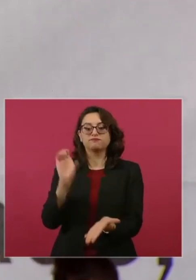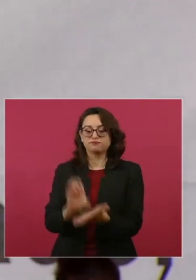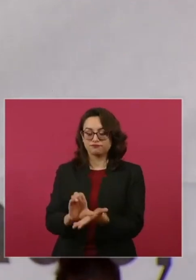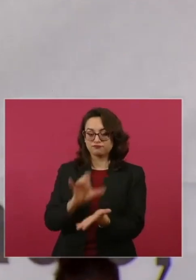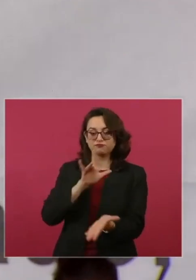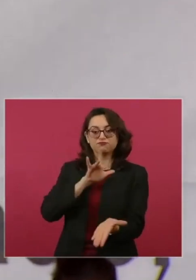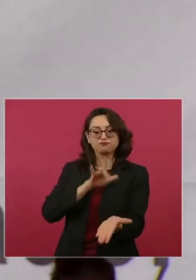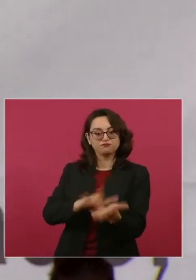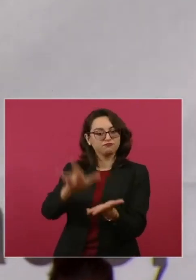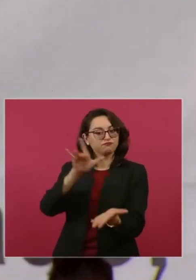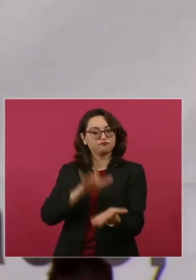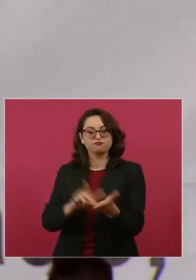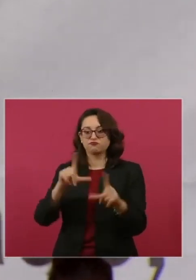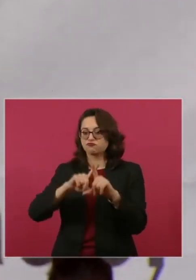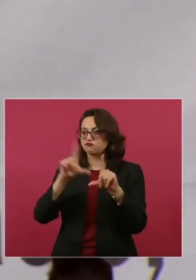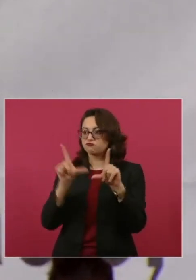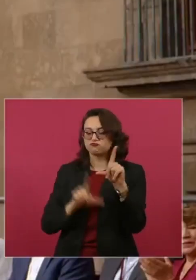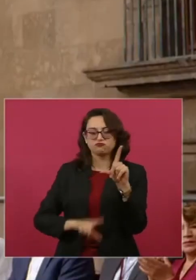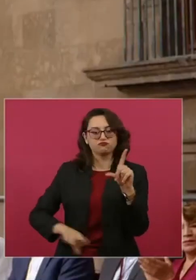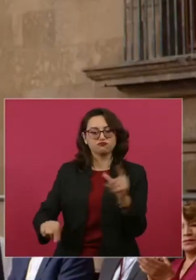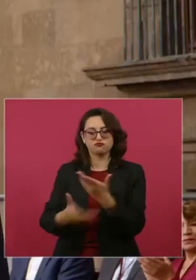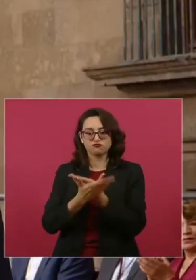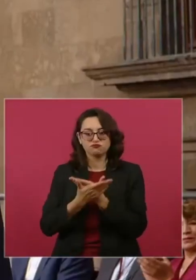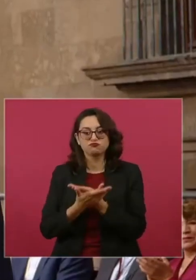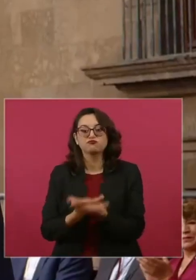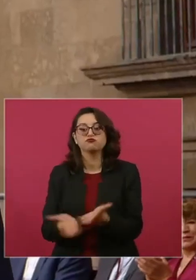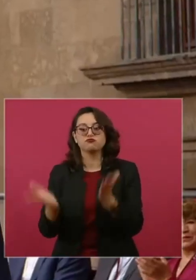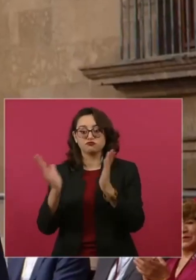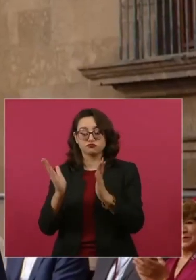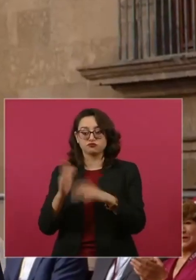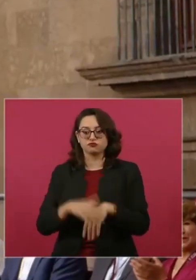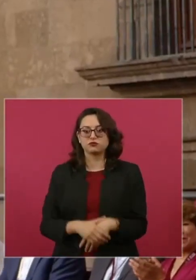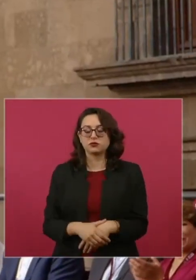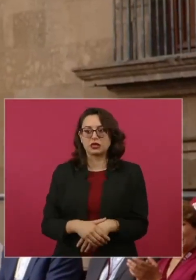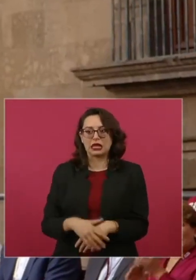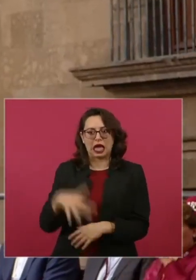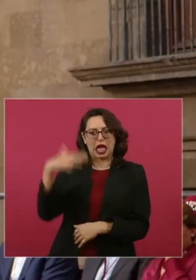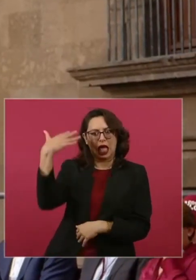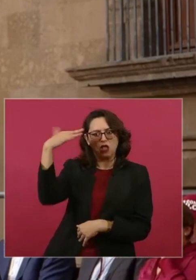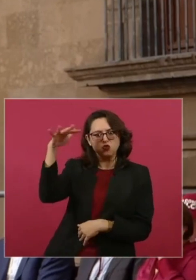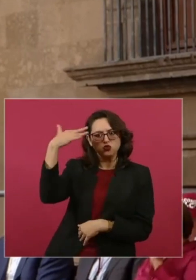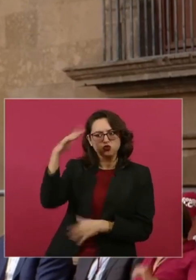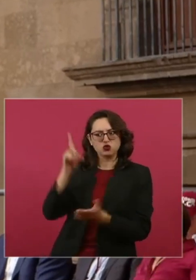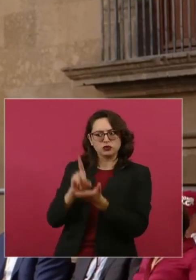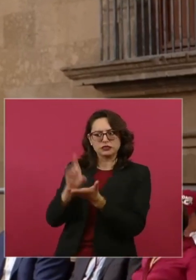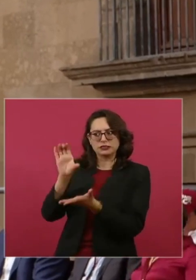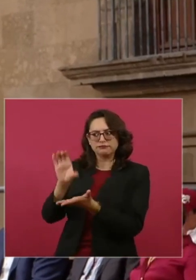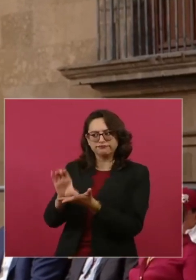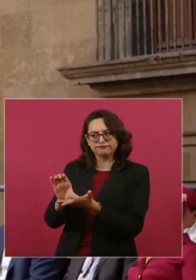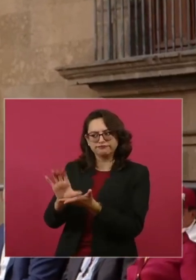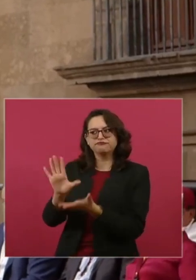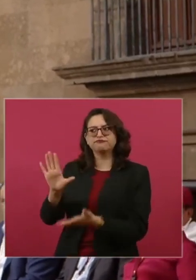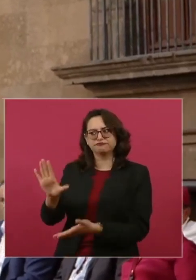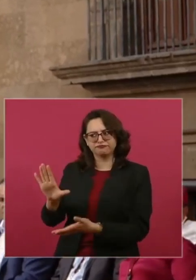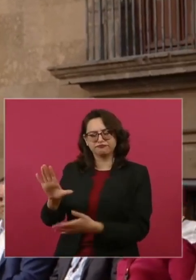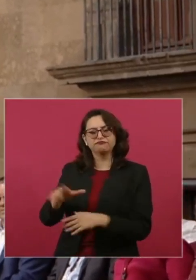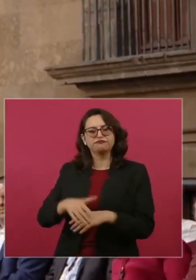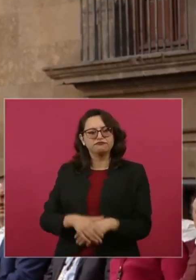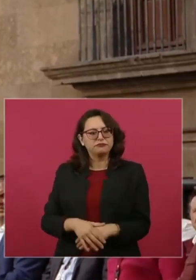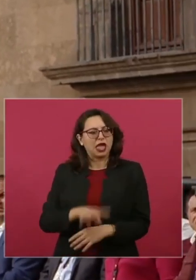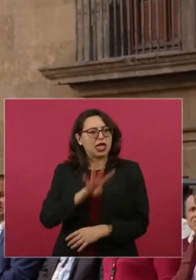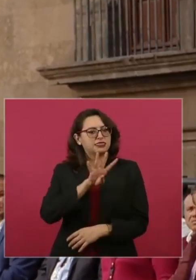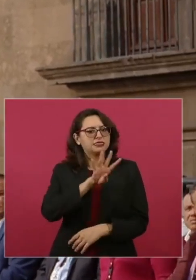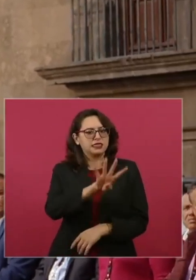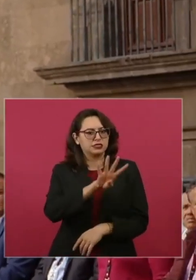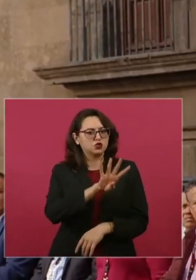children with disabilities. Y en convenio con gobiernos estatales, together with the state governments, hasta ahora en